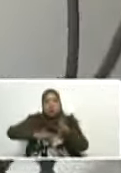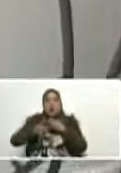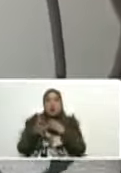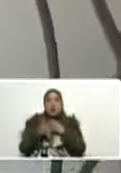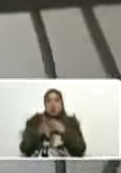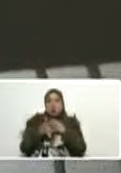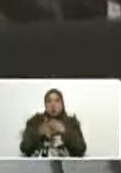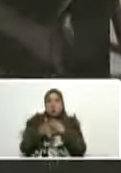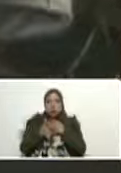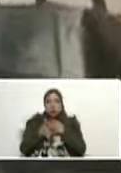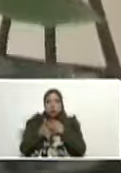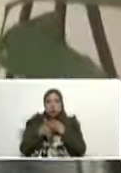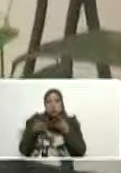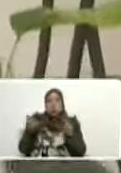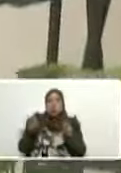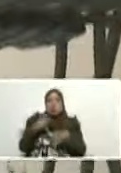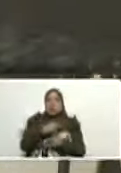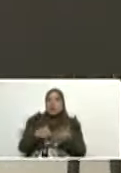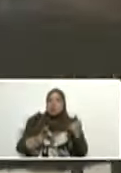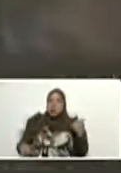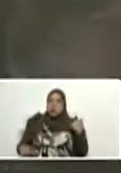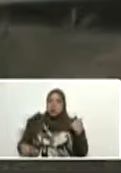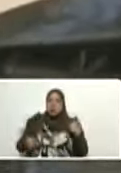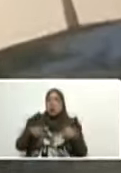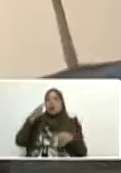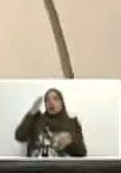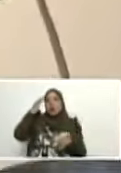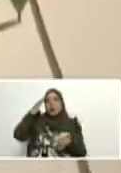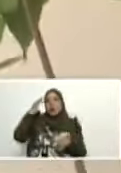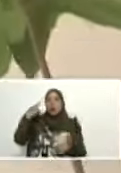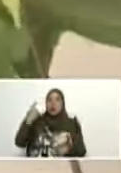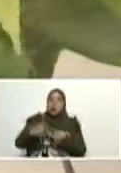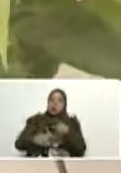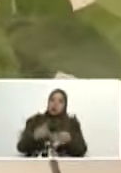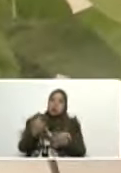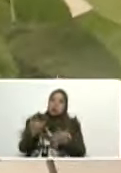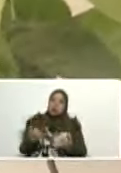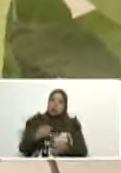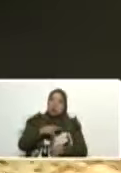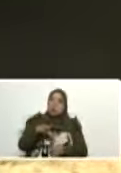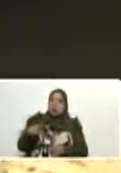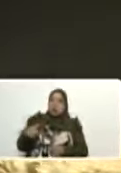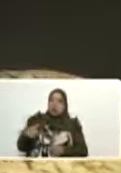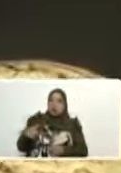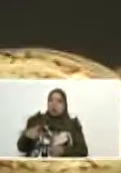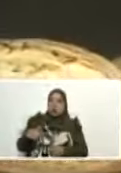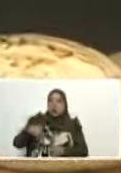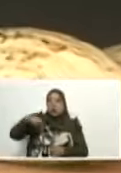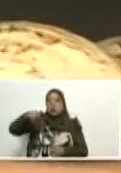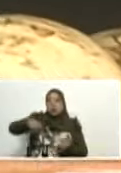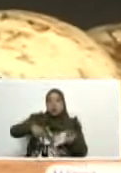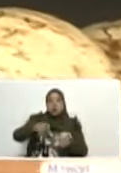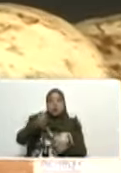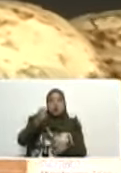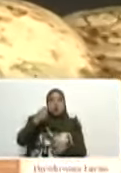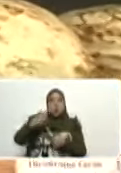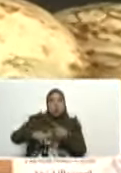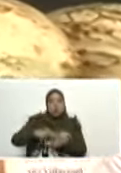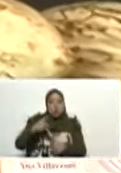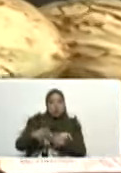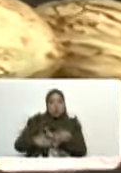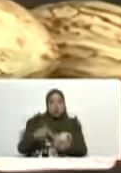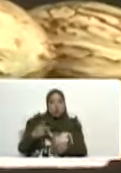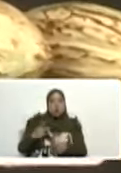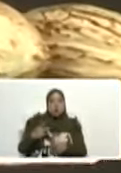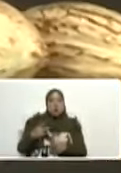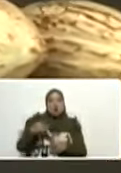tecnología y la innovación, presidente, usted se la está poniendo a nuestros cacaoteros, a nuestros productores, que van